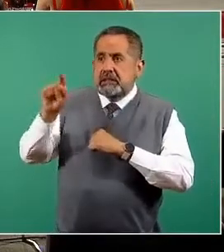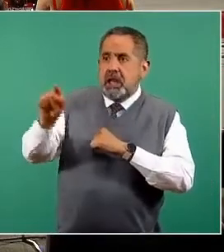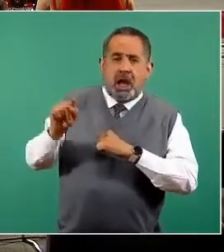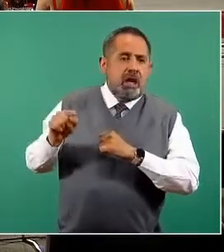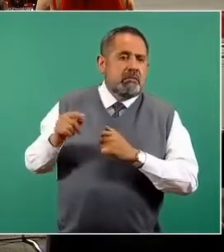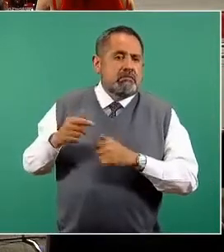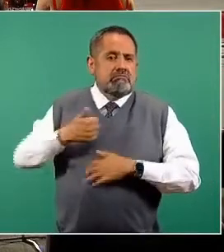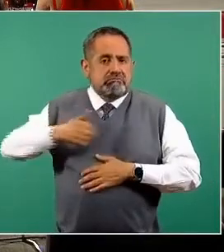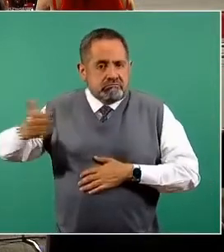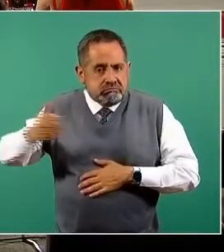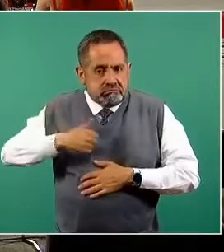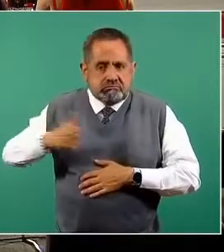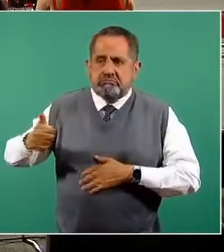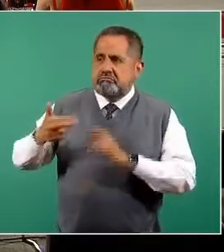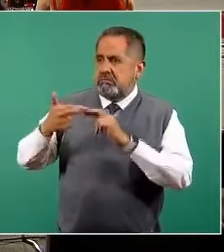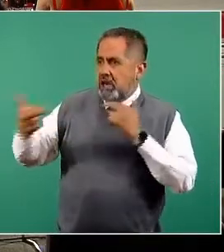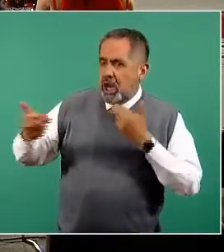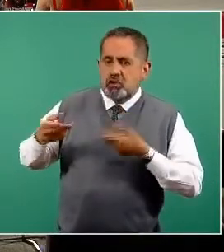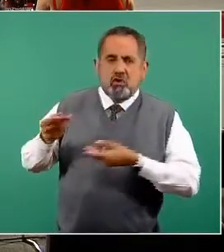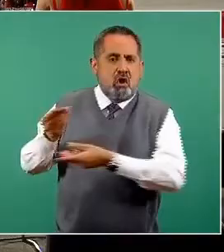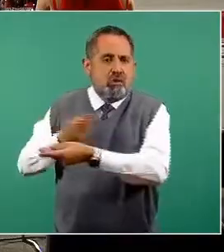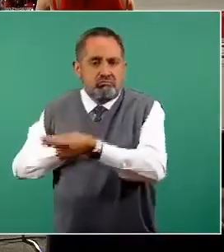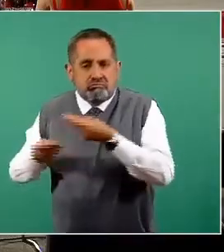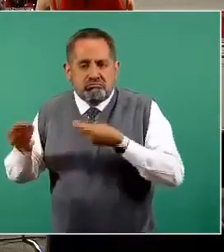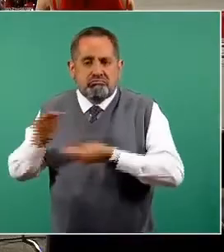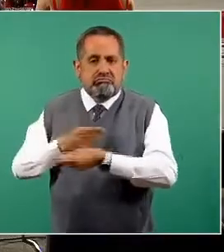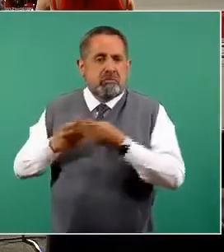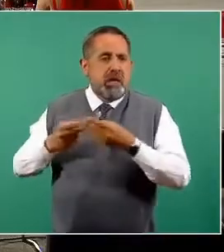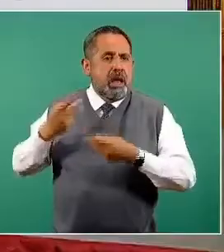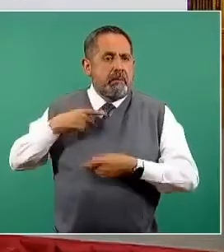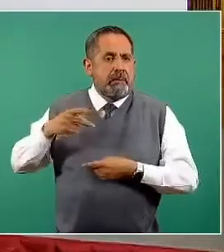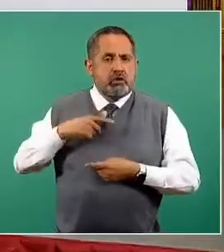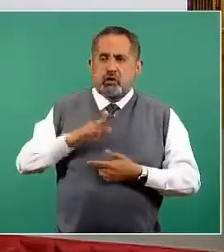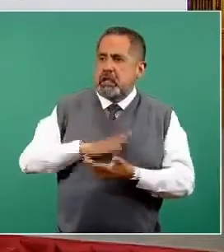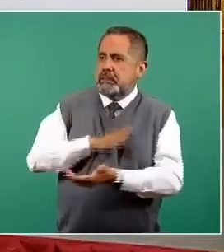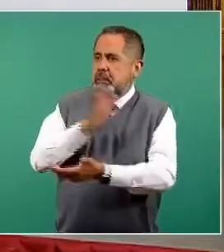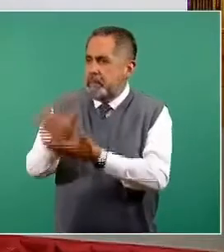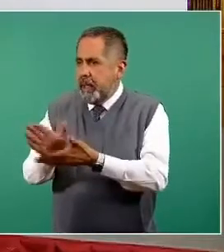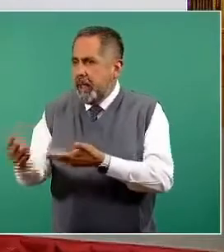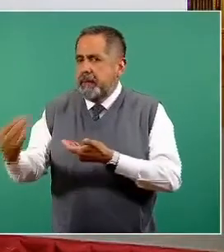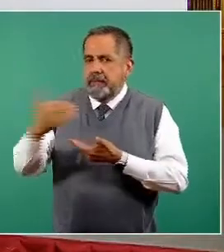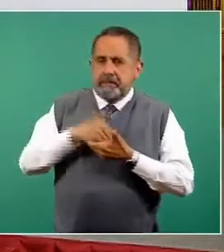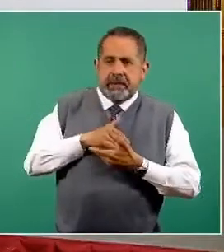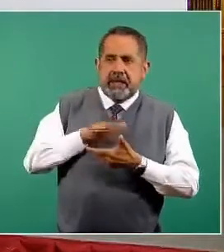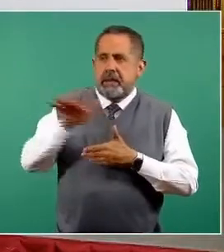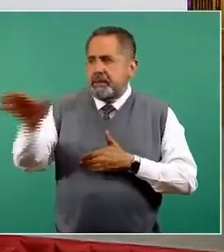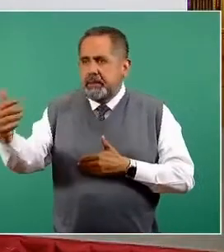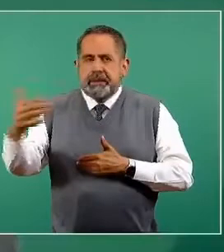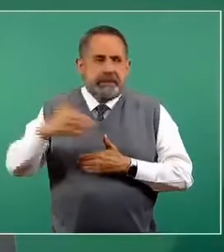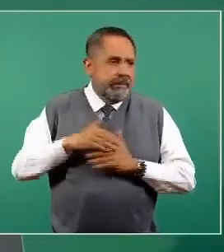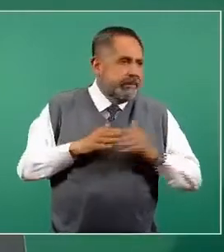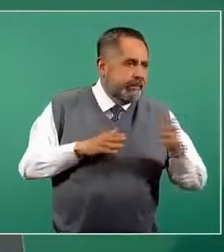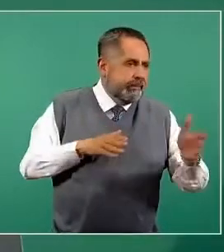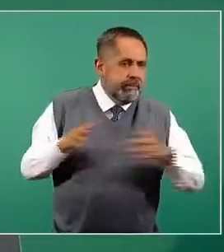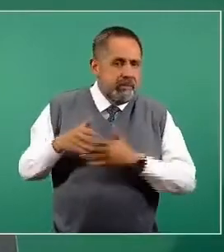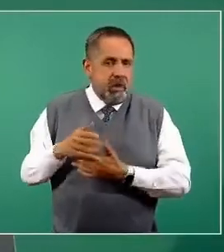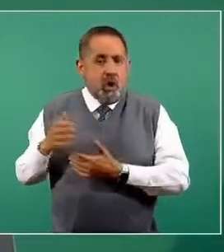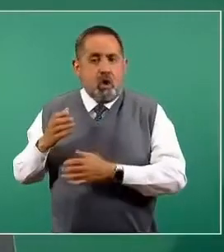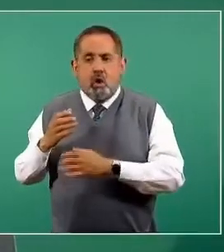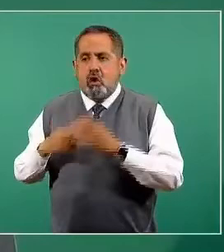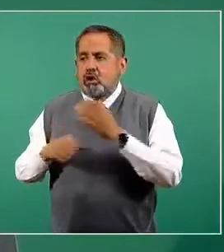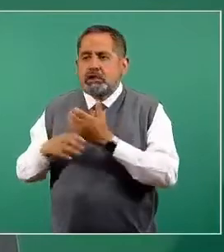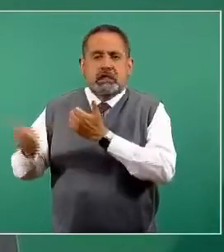interacciones o intercambios de personas y de bienes que a veces vienen transportados también